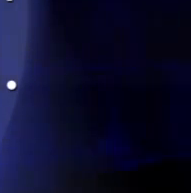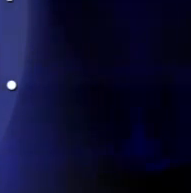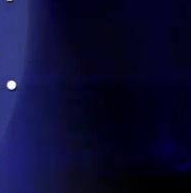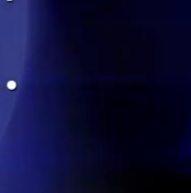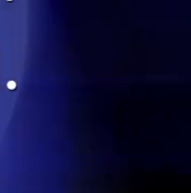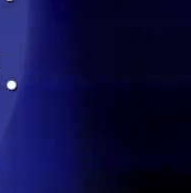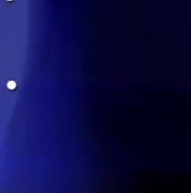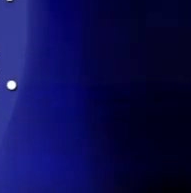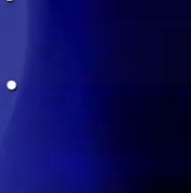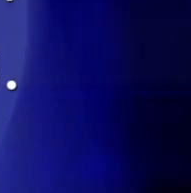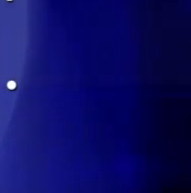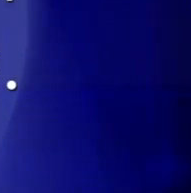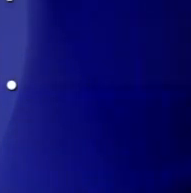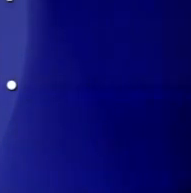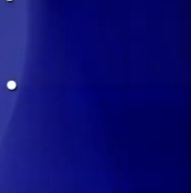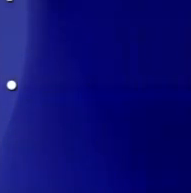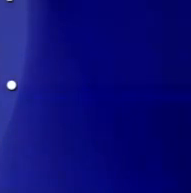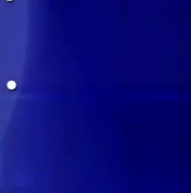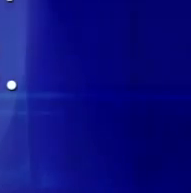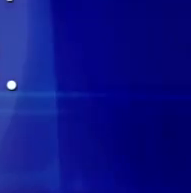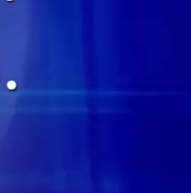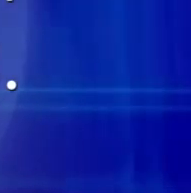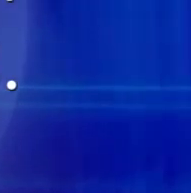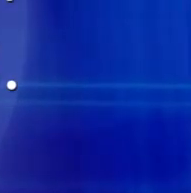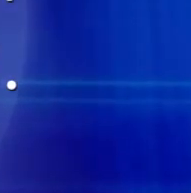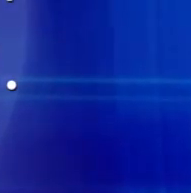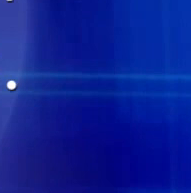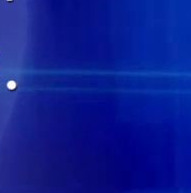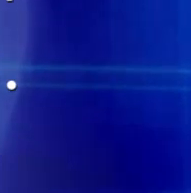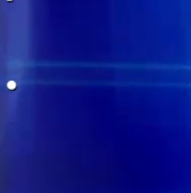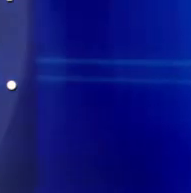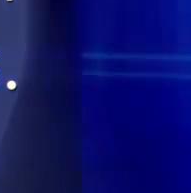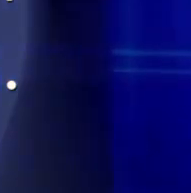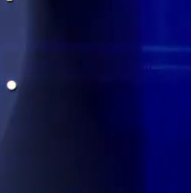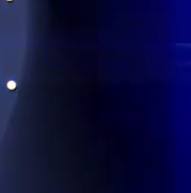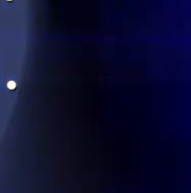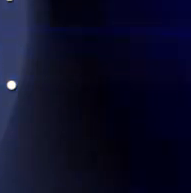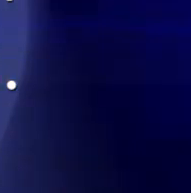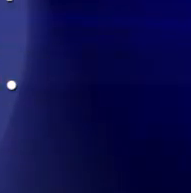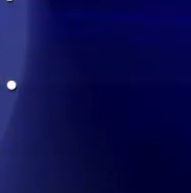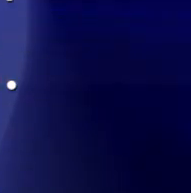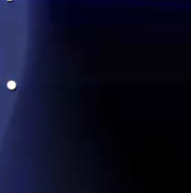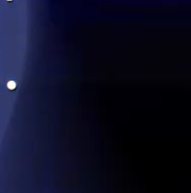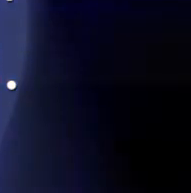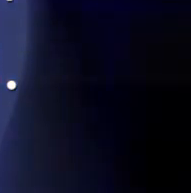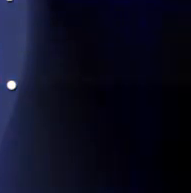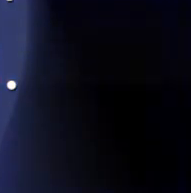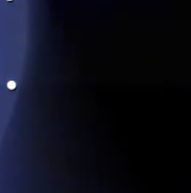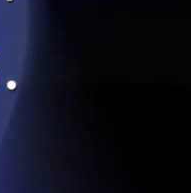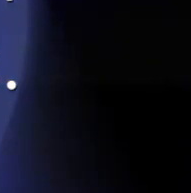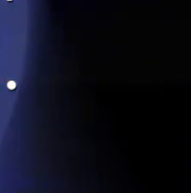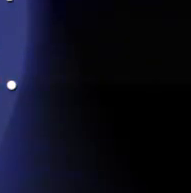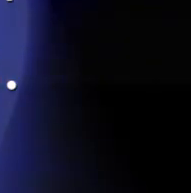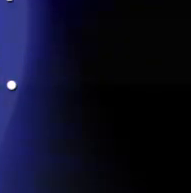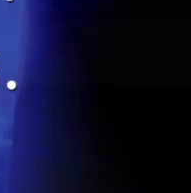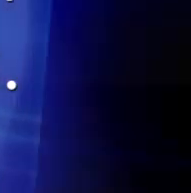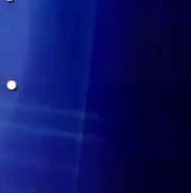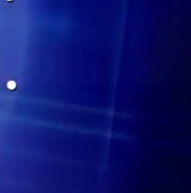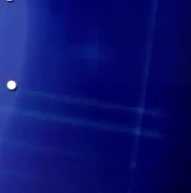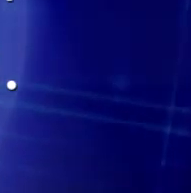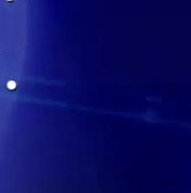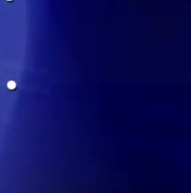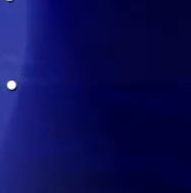ministrar esto, y lo vamos a seguir haciendo más adelante, pero yo quiero avanzar un poquitito más. Pero note usted que